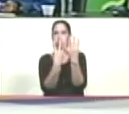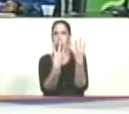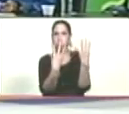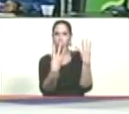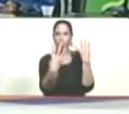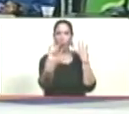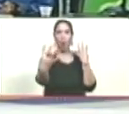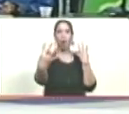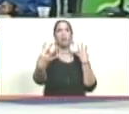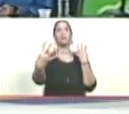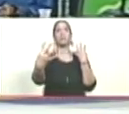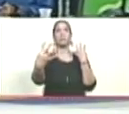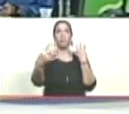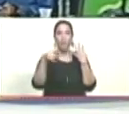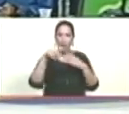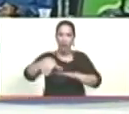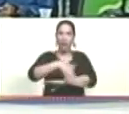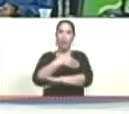ustedes en Marcha Admirable